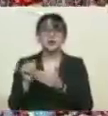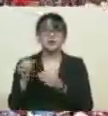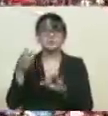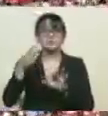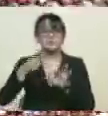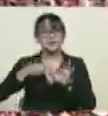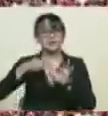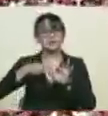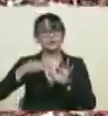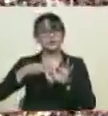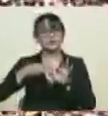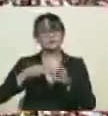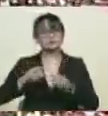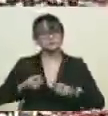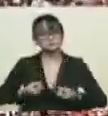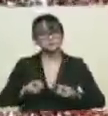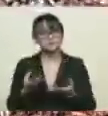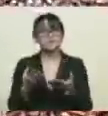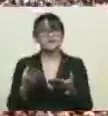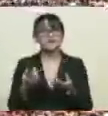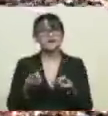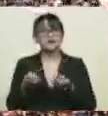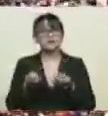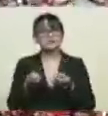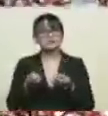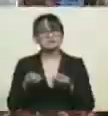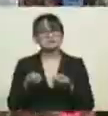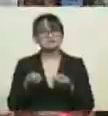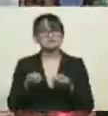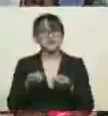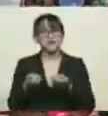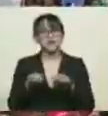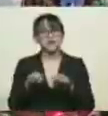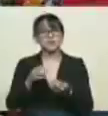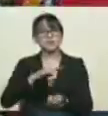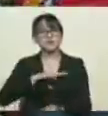Petro para reactivar la zona económica de Paraguaná.